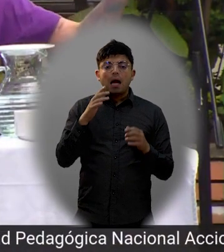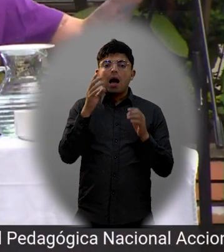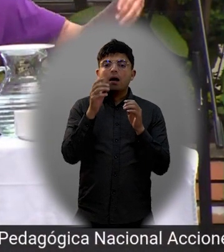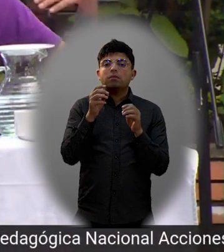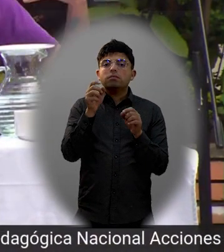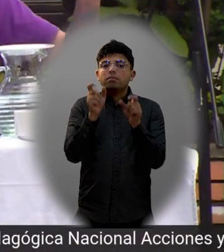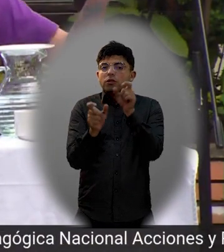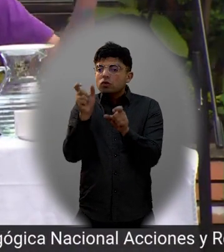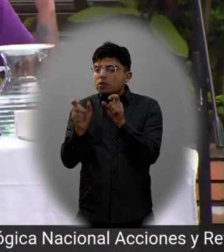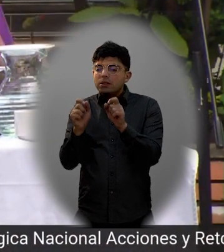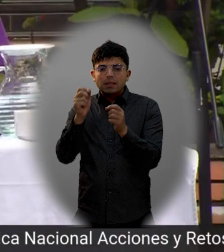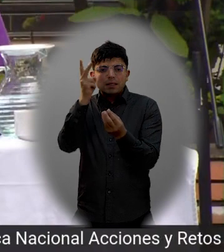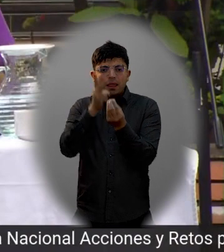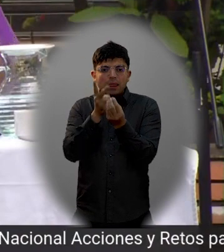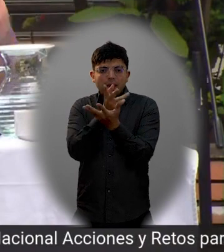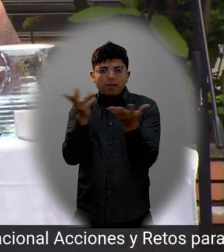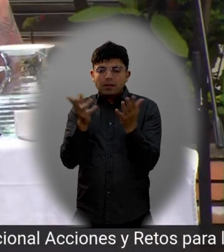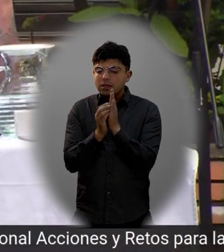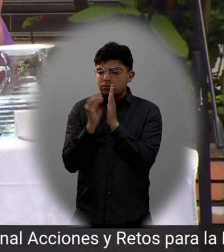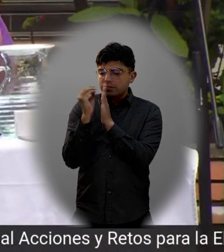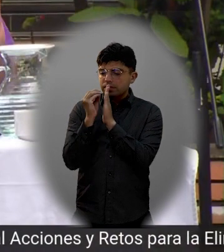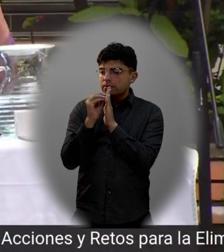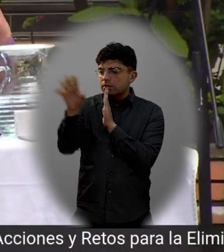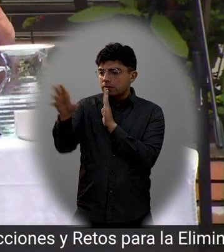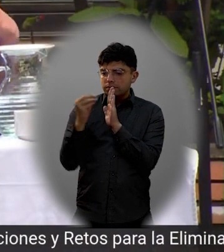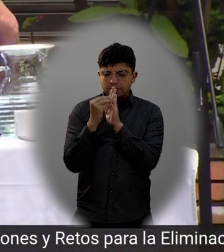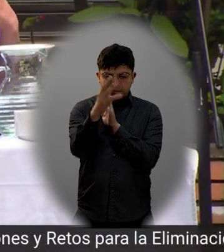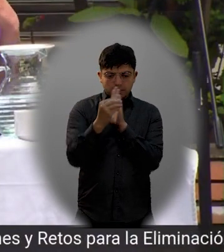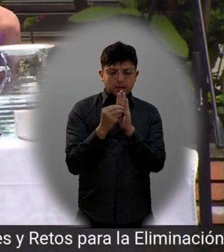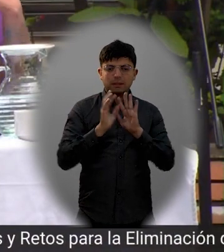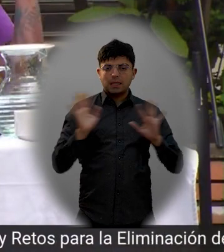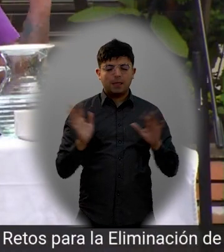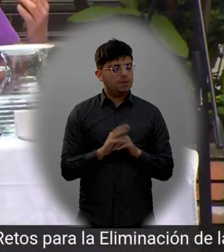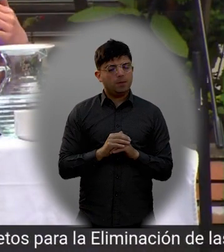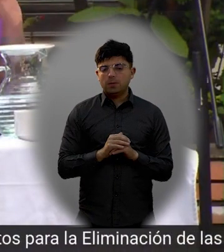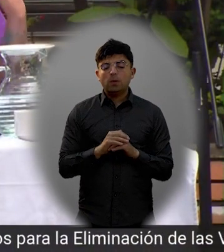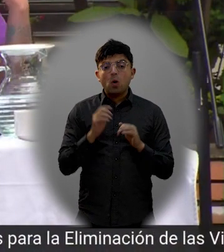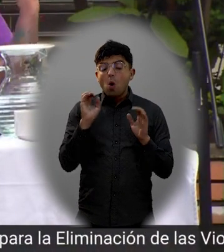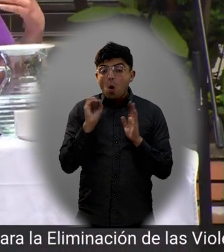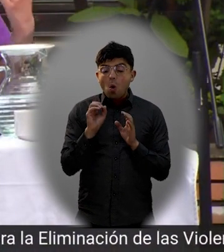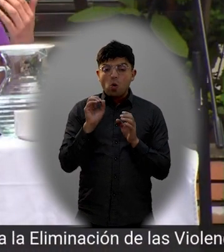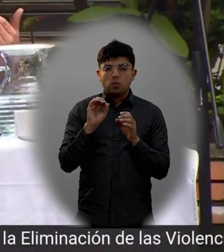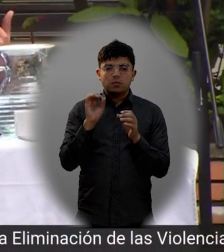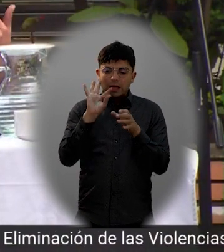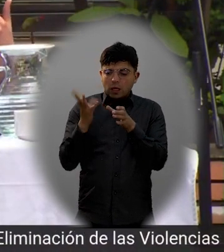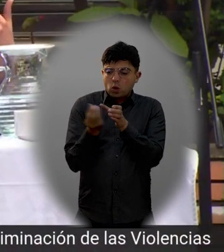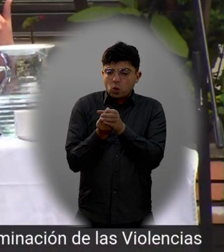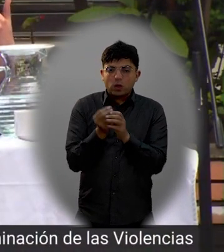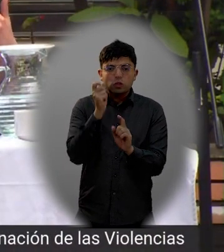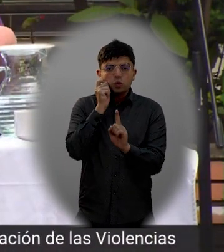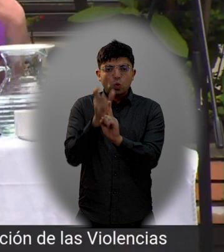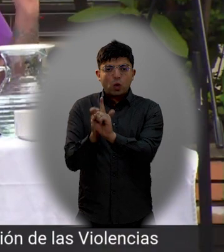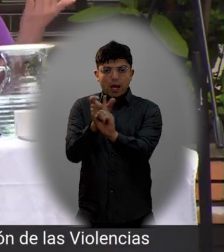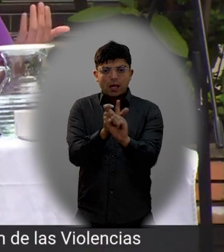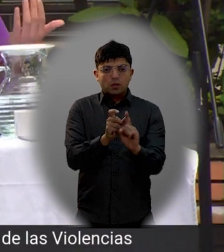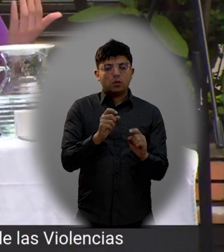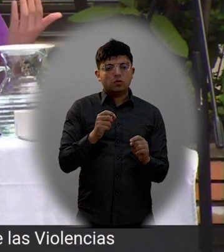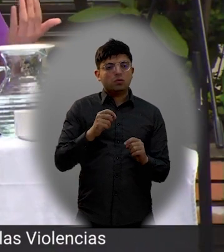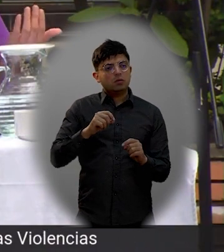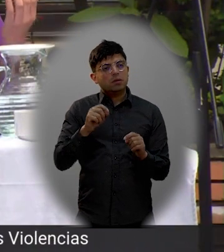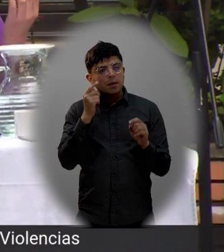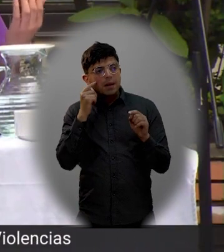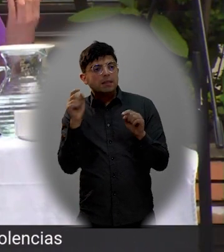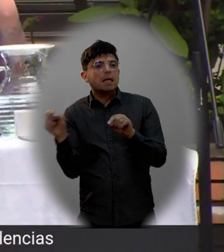agregarle personitas diversas, ¿no? No es simplemente incluir a esos sujetos que se piensan como los